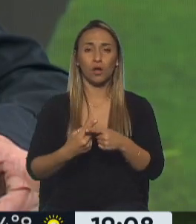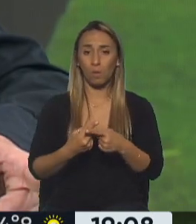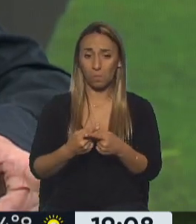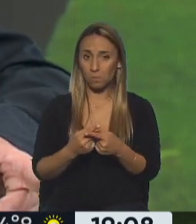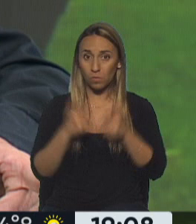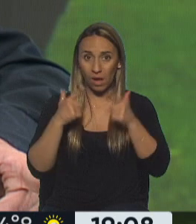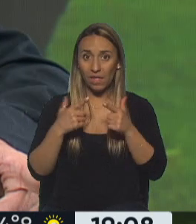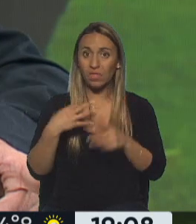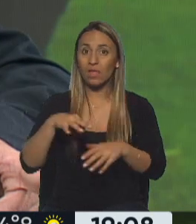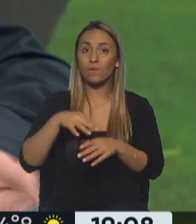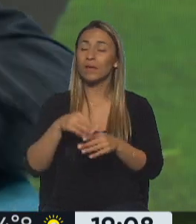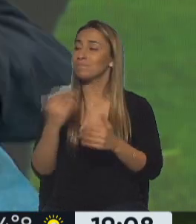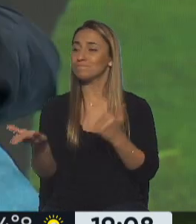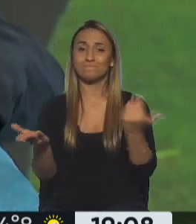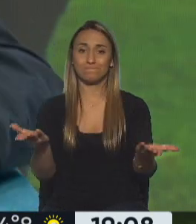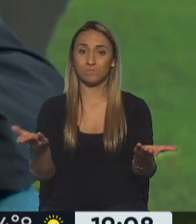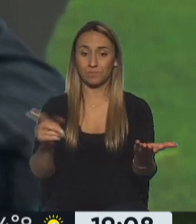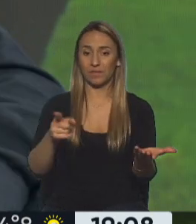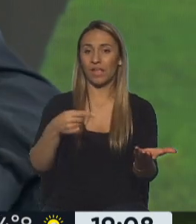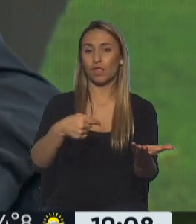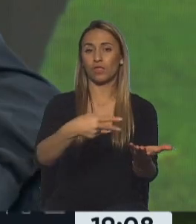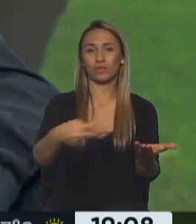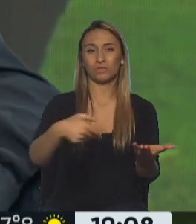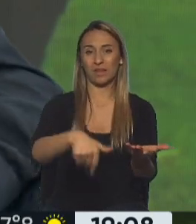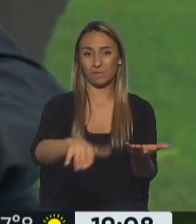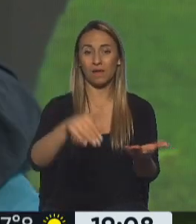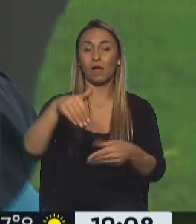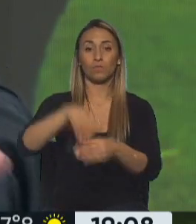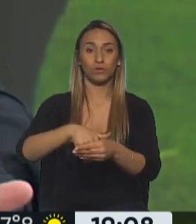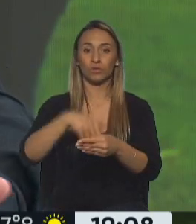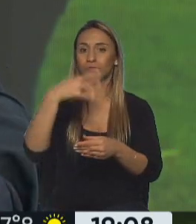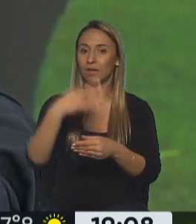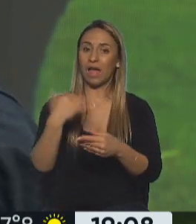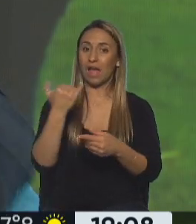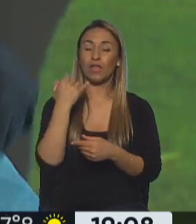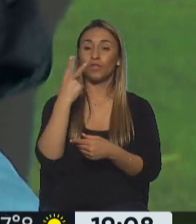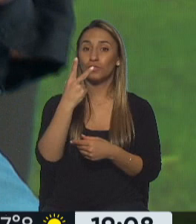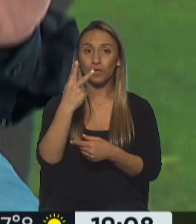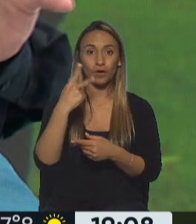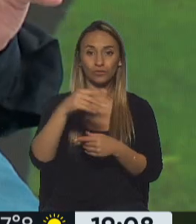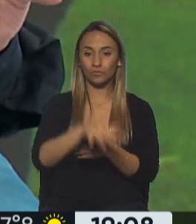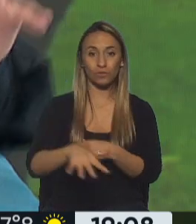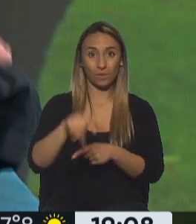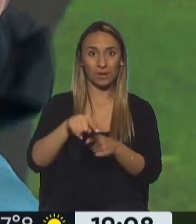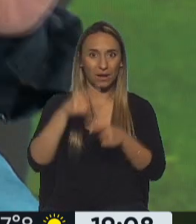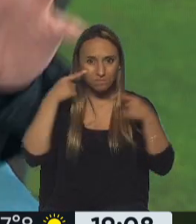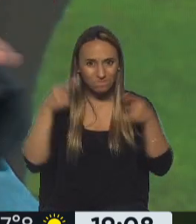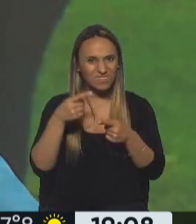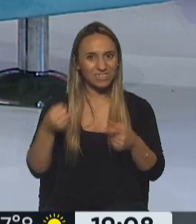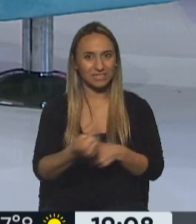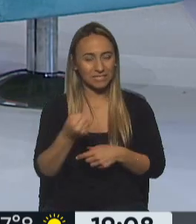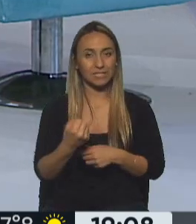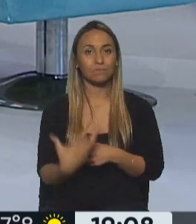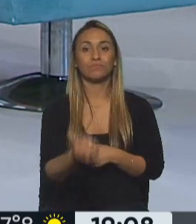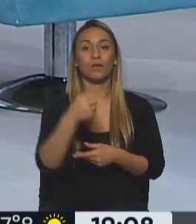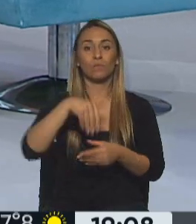viene, en estas 3 semanas hasta el balotaje, hay 2 núcleos para ir a buscar votos. ¿Dónde van a ir a buscar votos los candidatos? Por un lado, a los votos de Simón Tebet y de